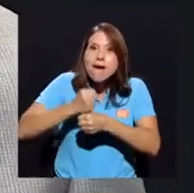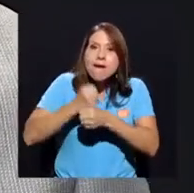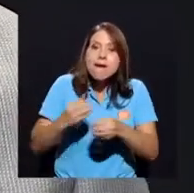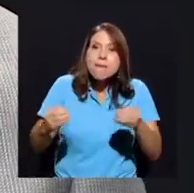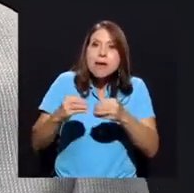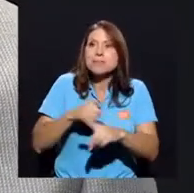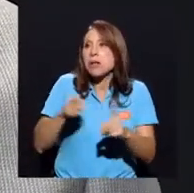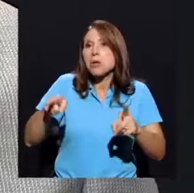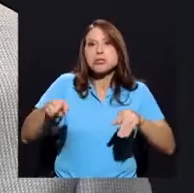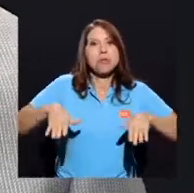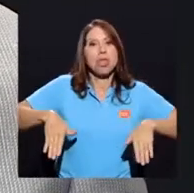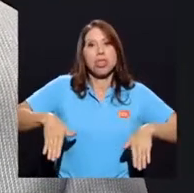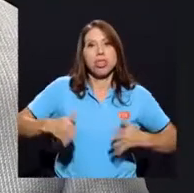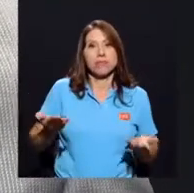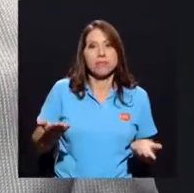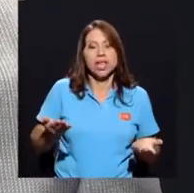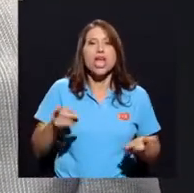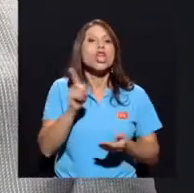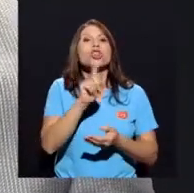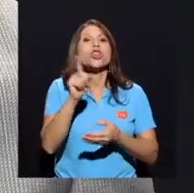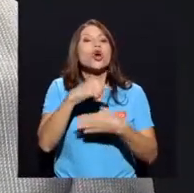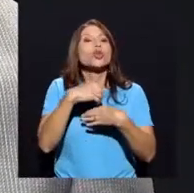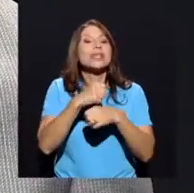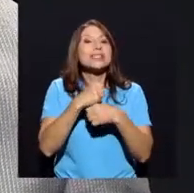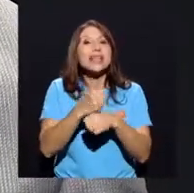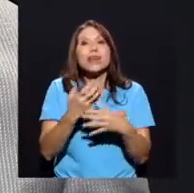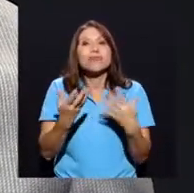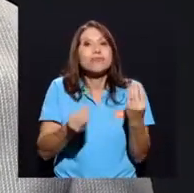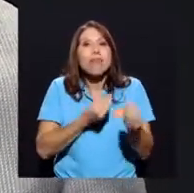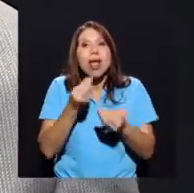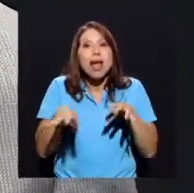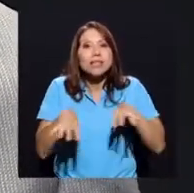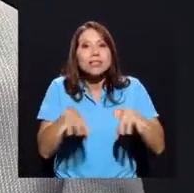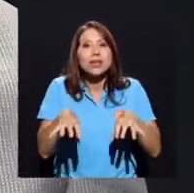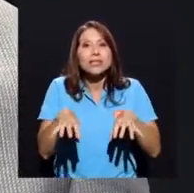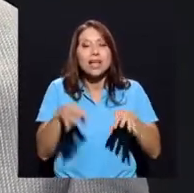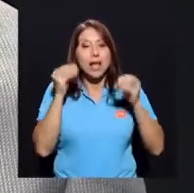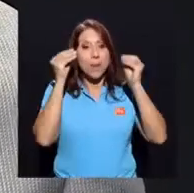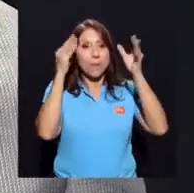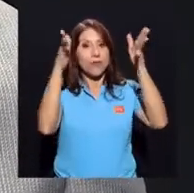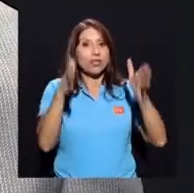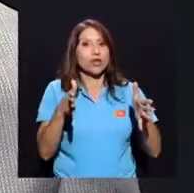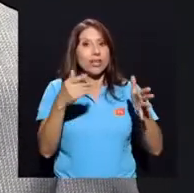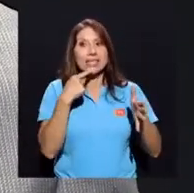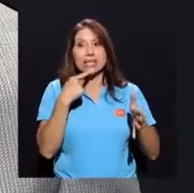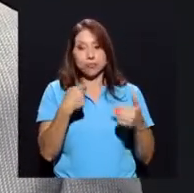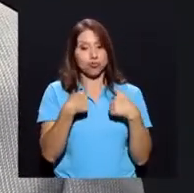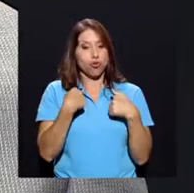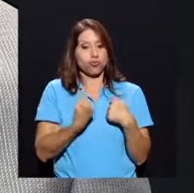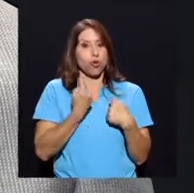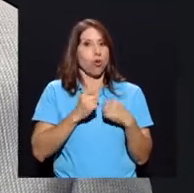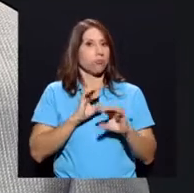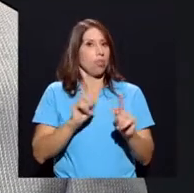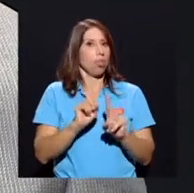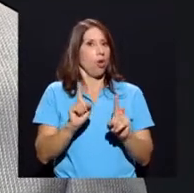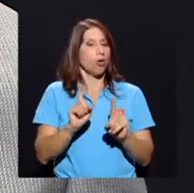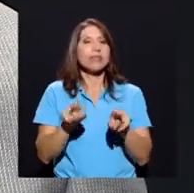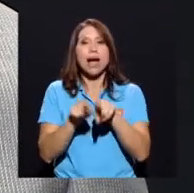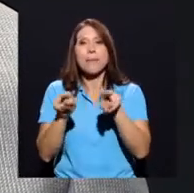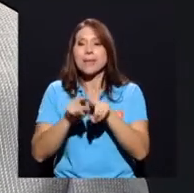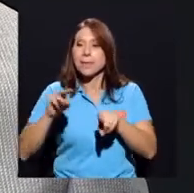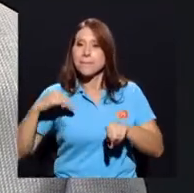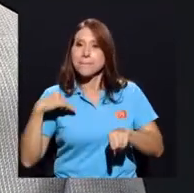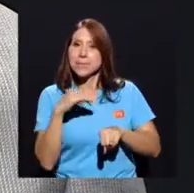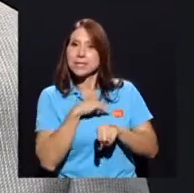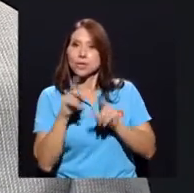ni se tomaron acciones los profesores pueden decir o sea no toca mí sólo es un tema de ministerio de acción pública también terminó este día canción